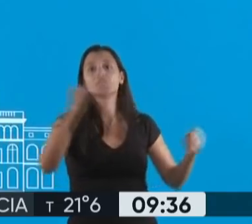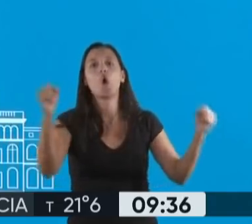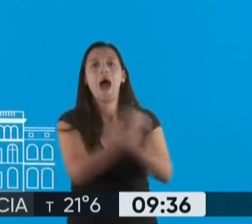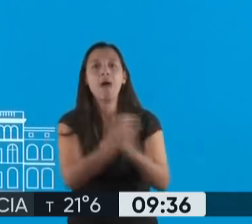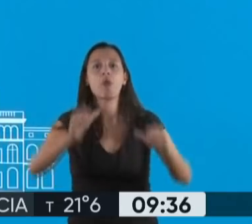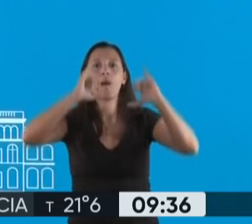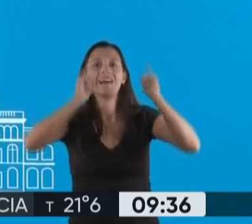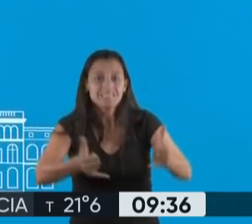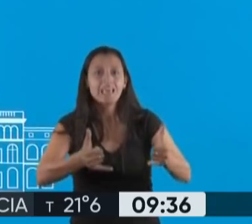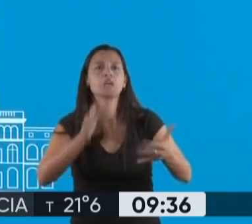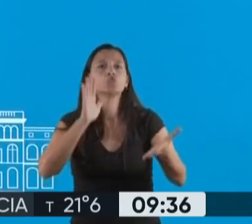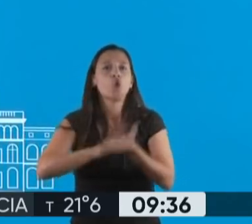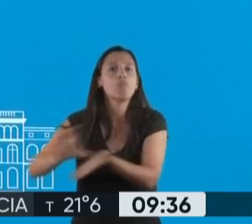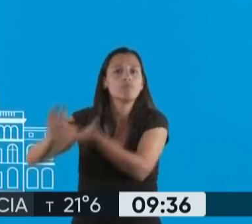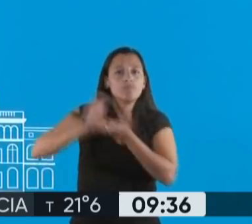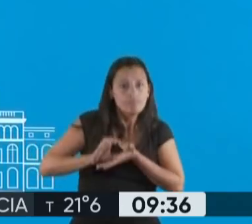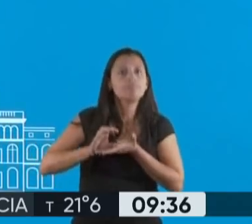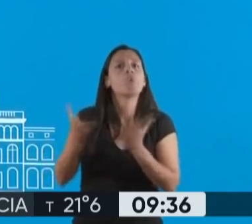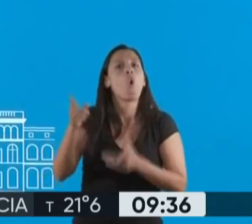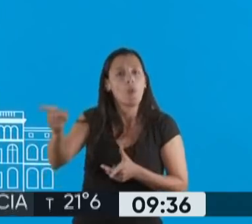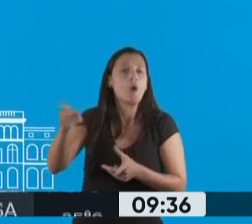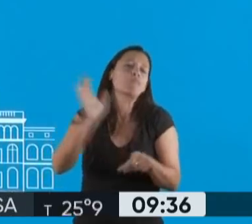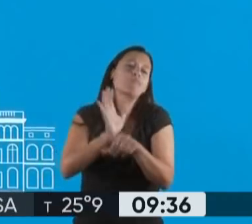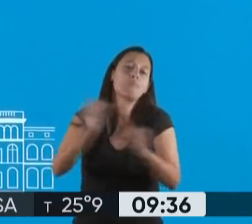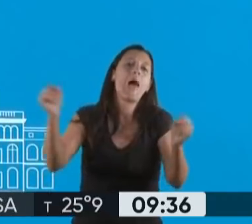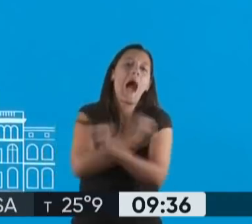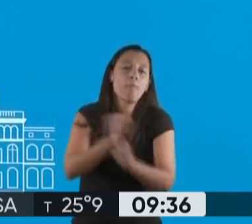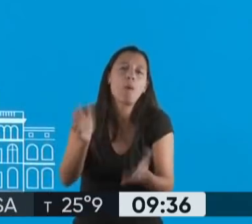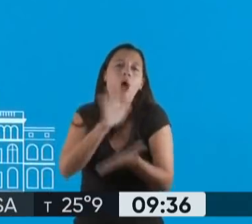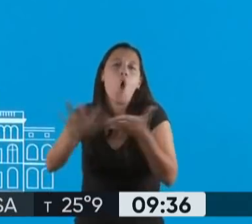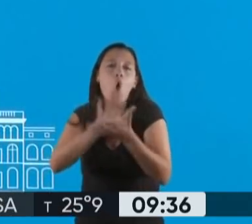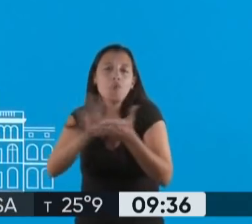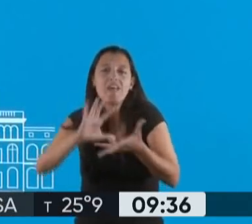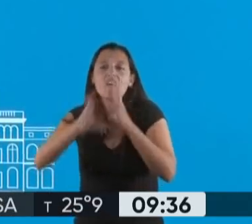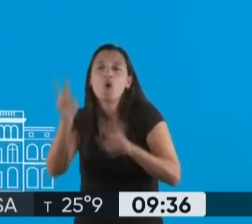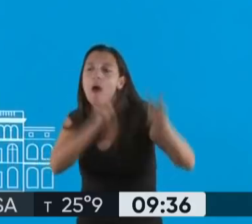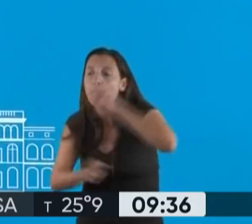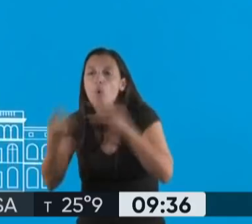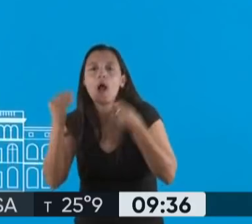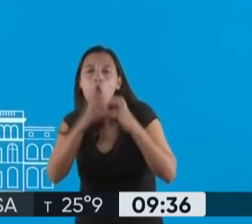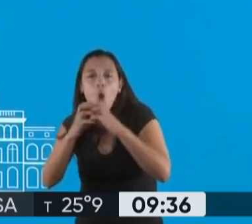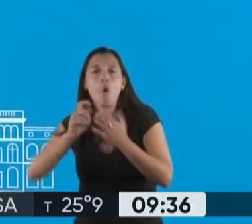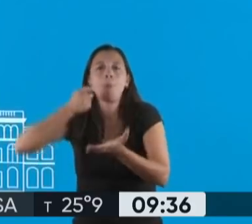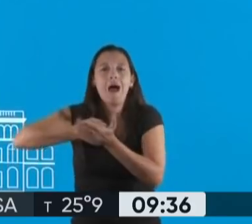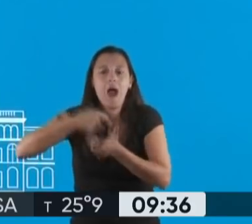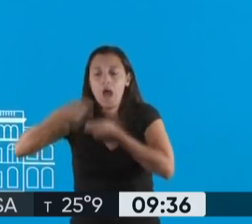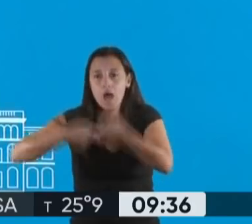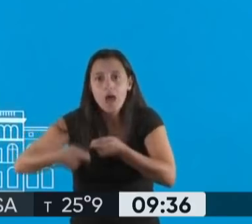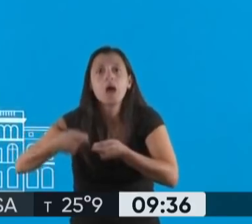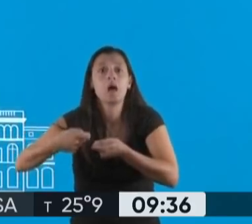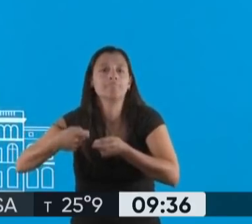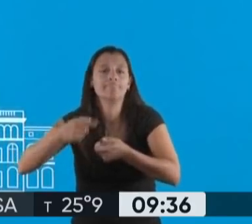aprueba las operaciones de crédito público, esto significa aprueba la refinanciación, el modo de refinanciación que se haya tomado, usted que